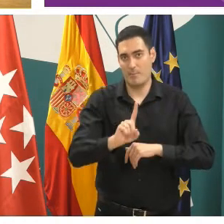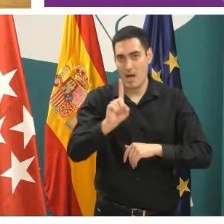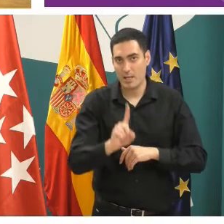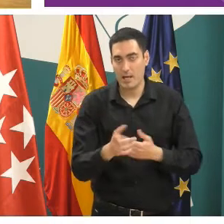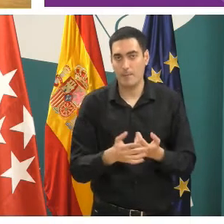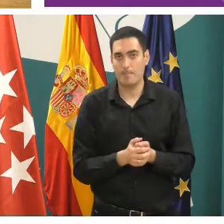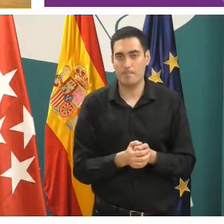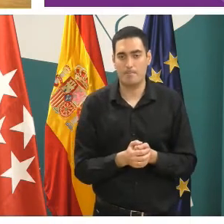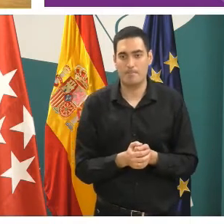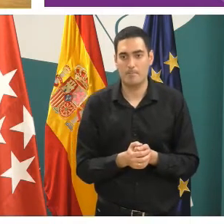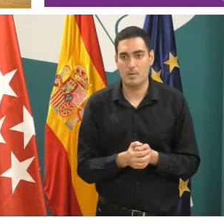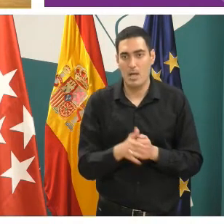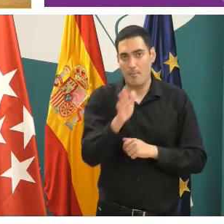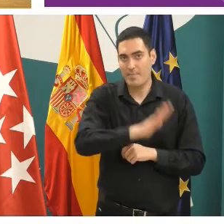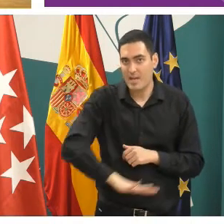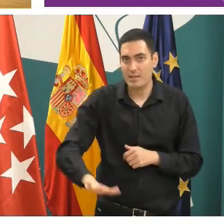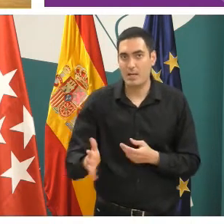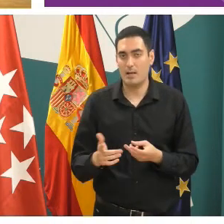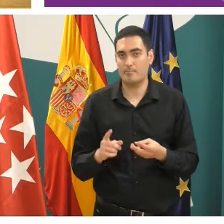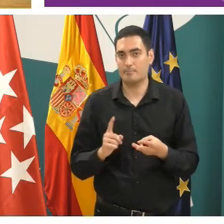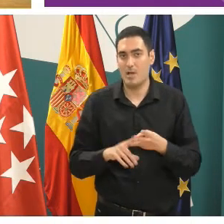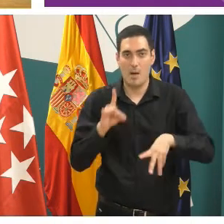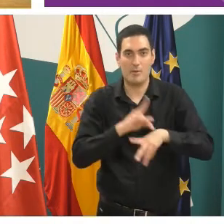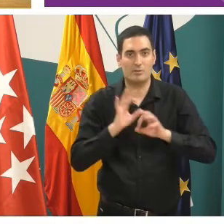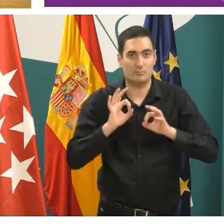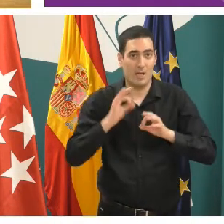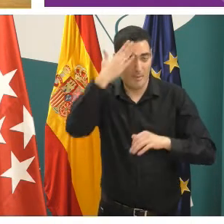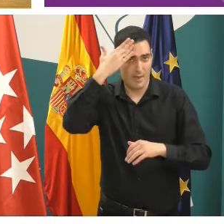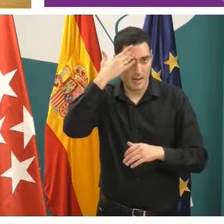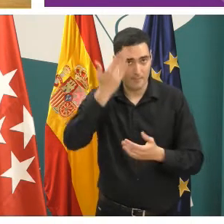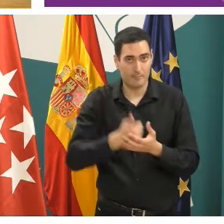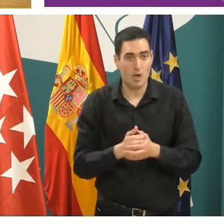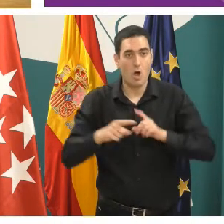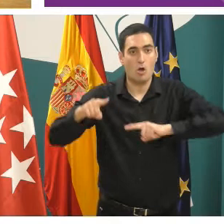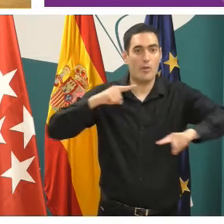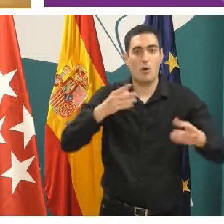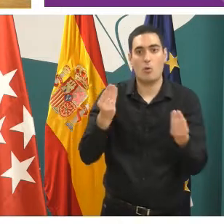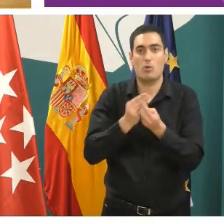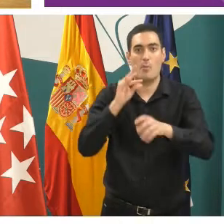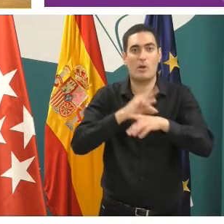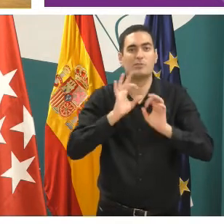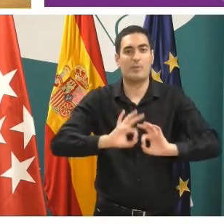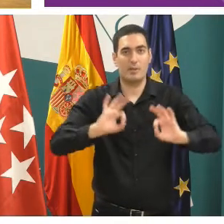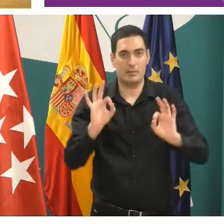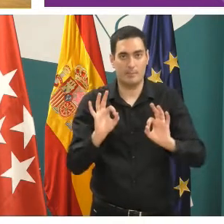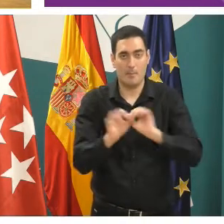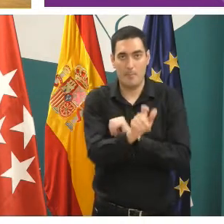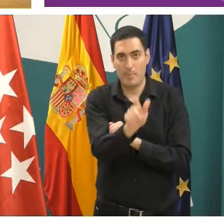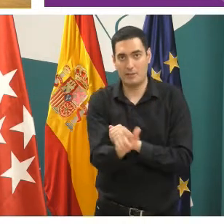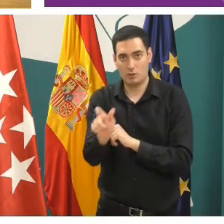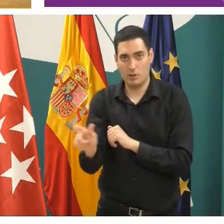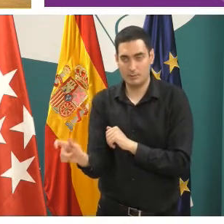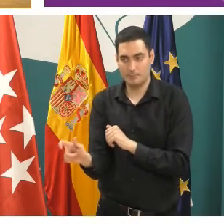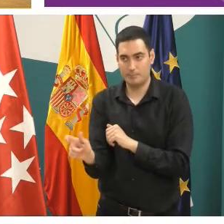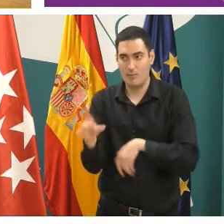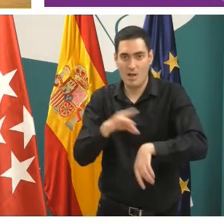primaria, pediatras, de médicos de familia, ¿vale?, y la coordinación con especialistas. Las personas que